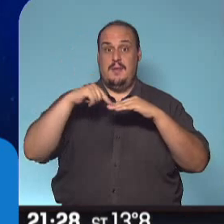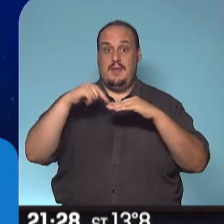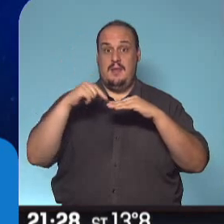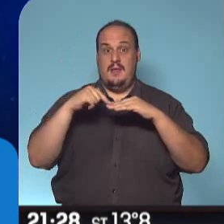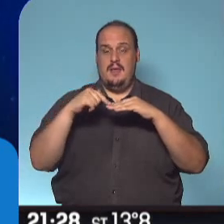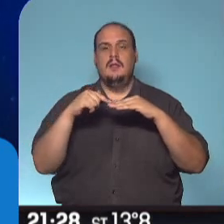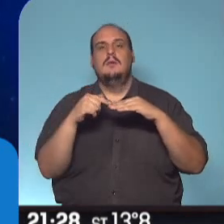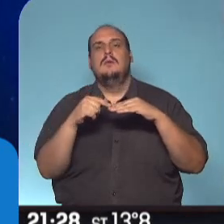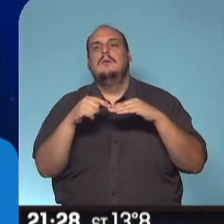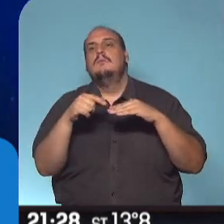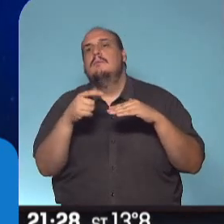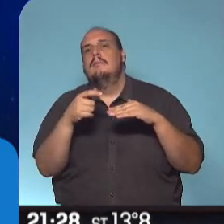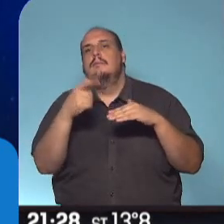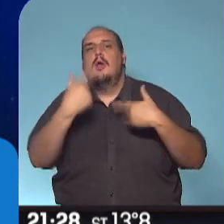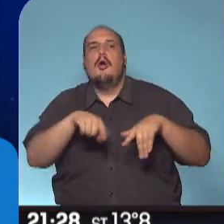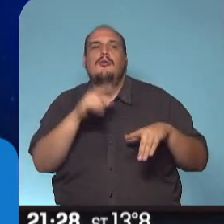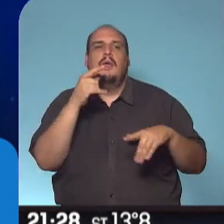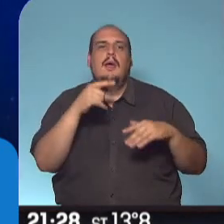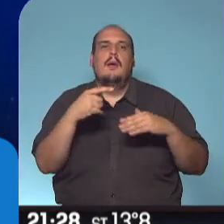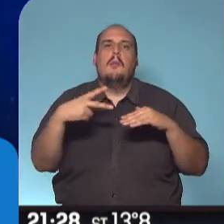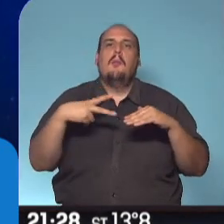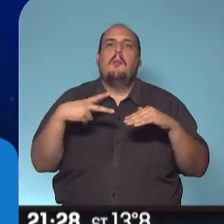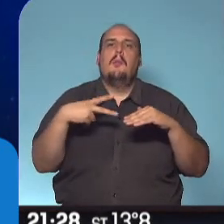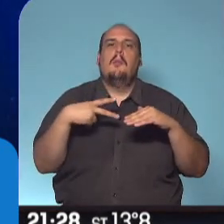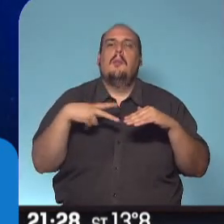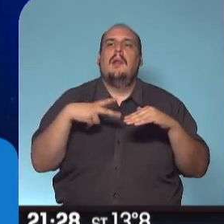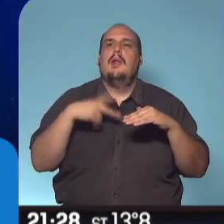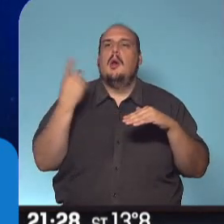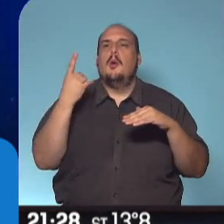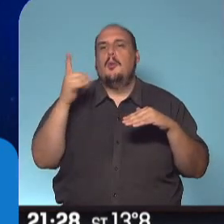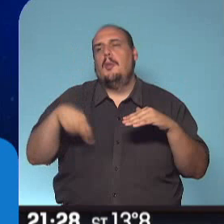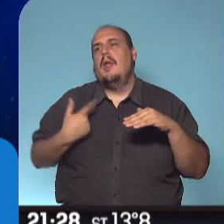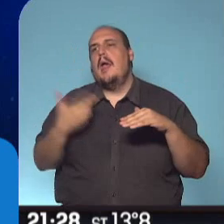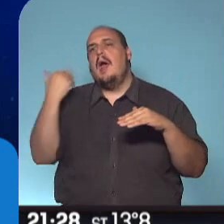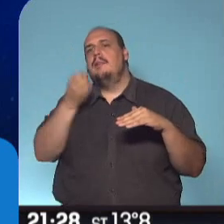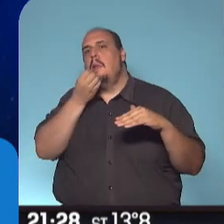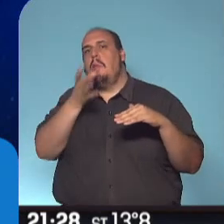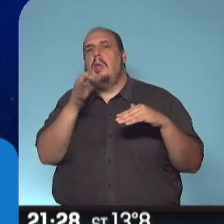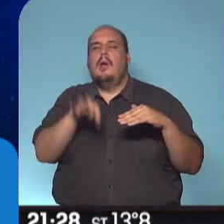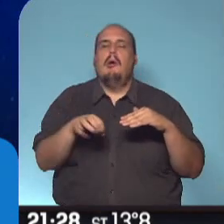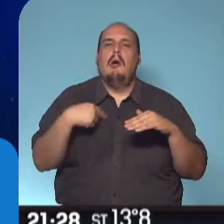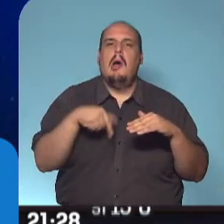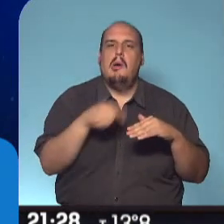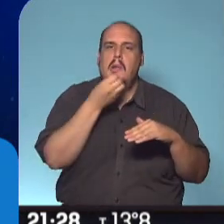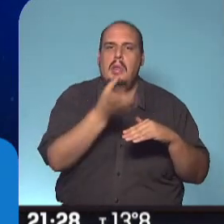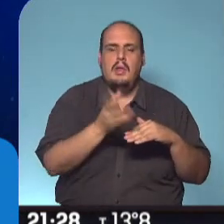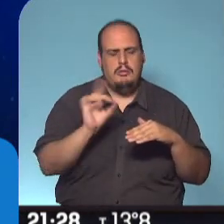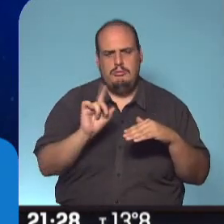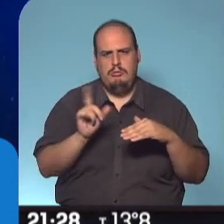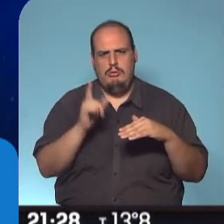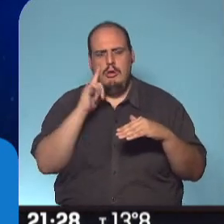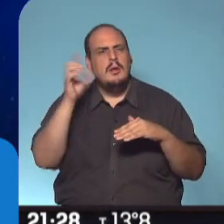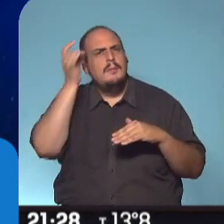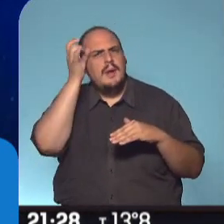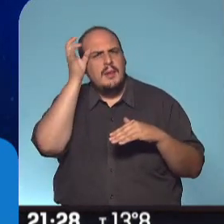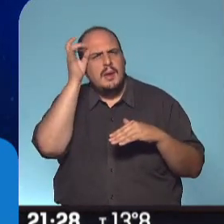si es producto del blanqueo o es plata que tenía declarada Está antes. bien, entendido. También estamos trabajando... Perdón, Carlos.